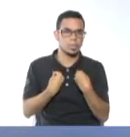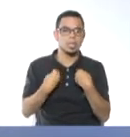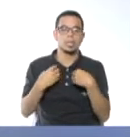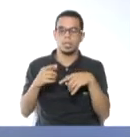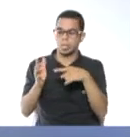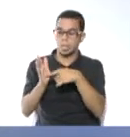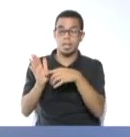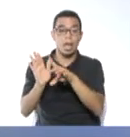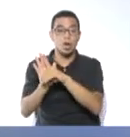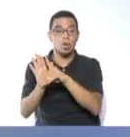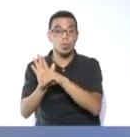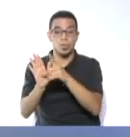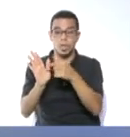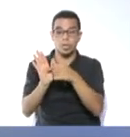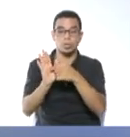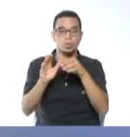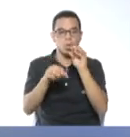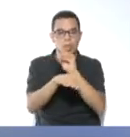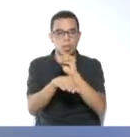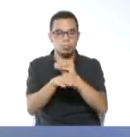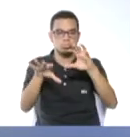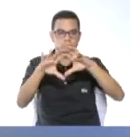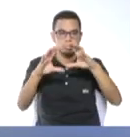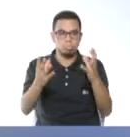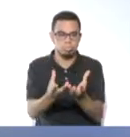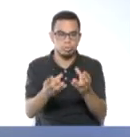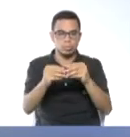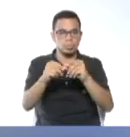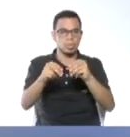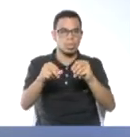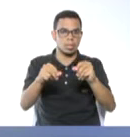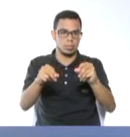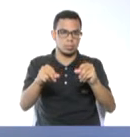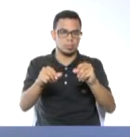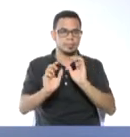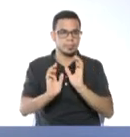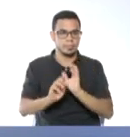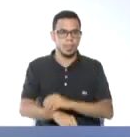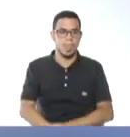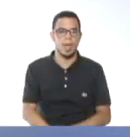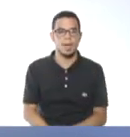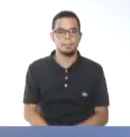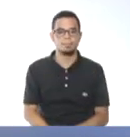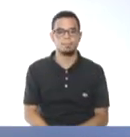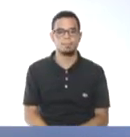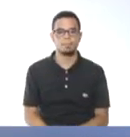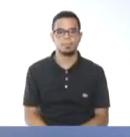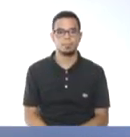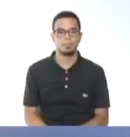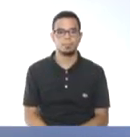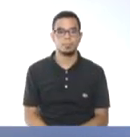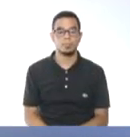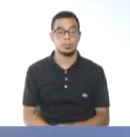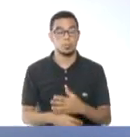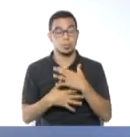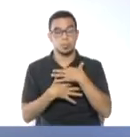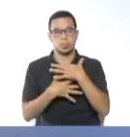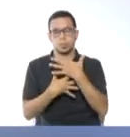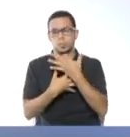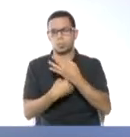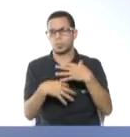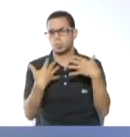derechos de la madre tierra, que es uno de los enfoques importantes del Plan Nacional de la Patria, ¿no? Plan de la Patria. ¡Wow! ¡Qué